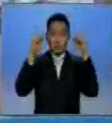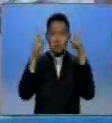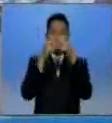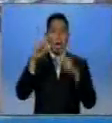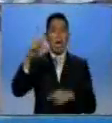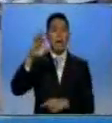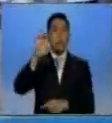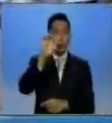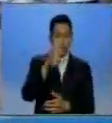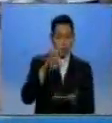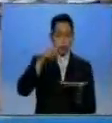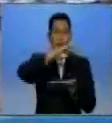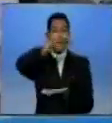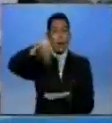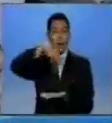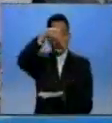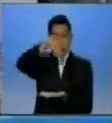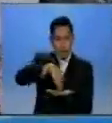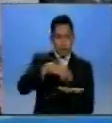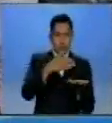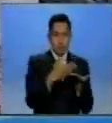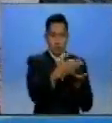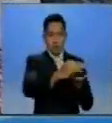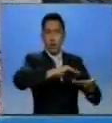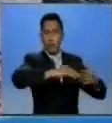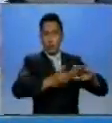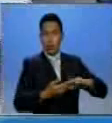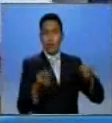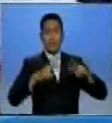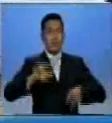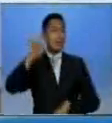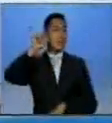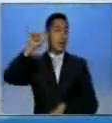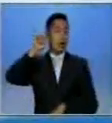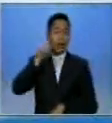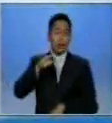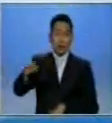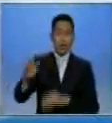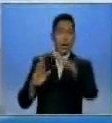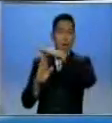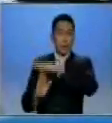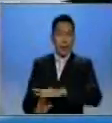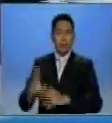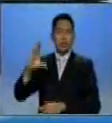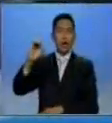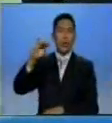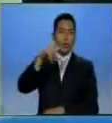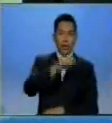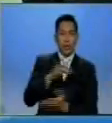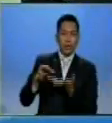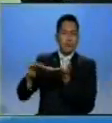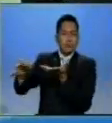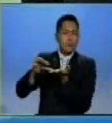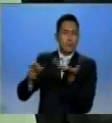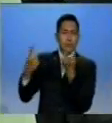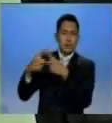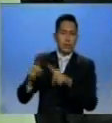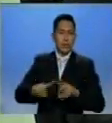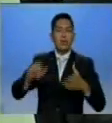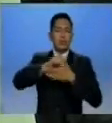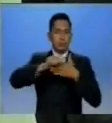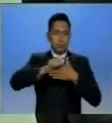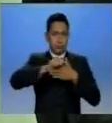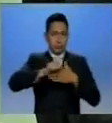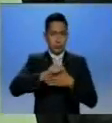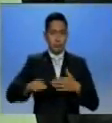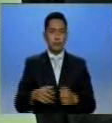en Machachi la comunidad de Loreto del Pedregal y en San Golquí los sectores de La Paz, Copedac y San Fernando. En el River Mall fueron